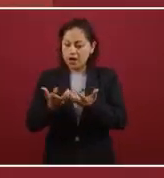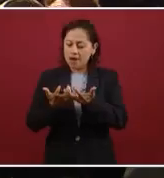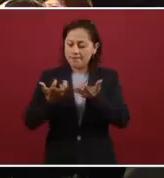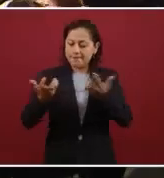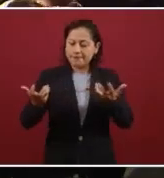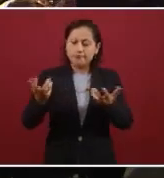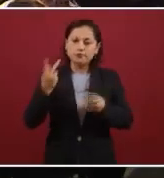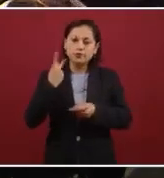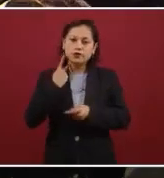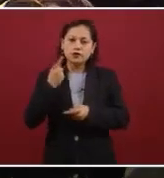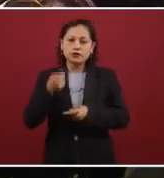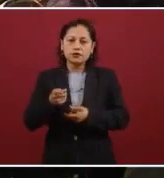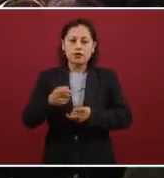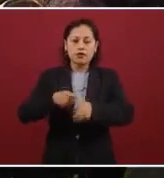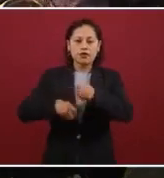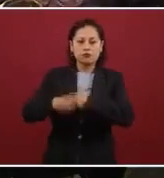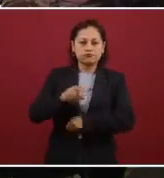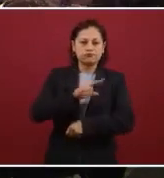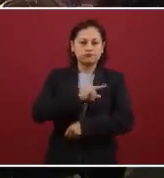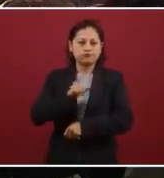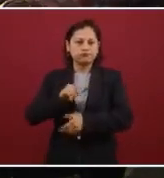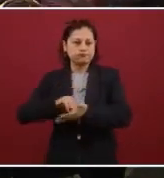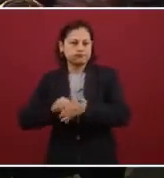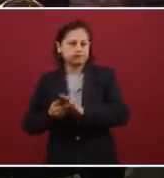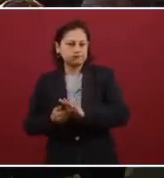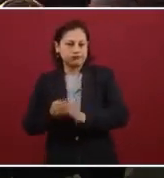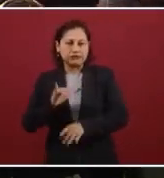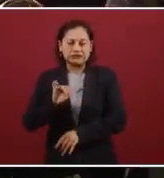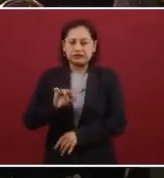gracias. Bueno, mire,